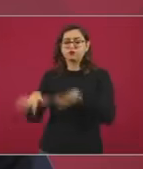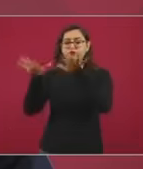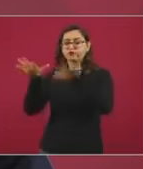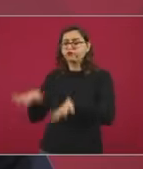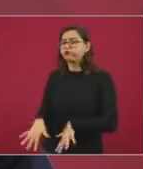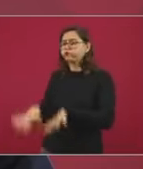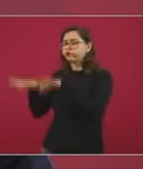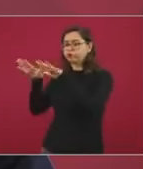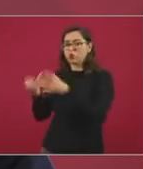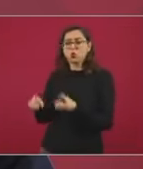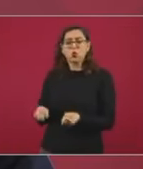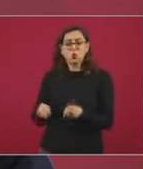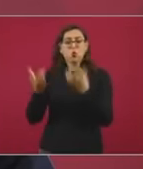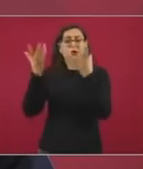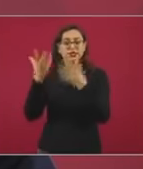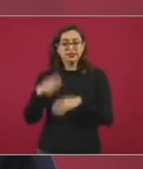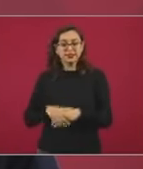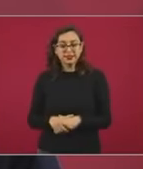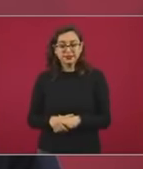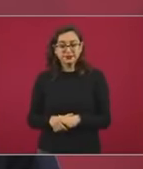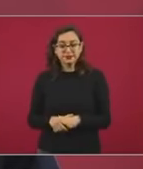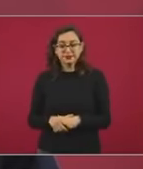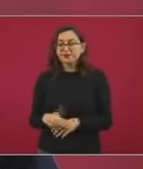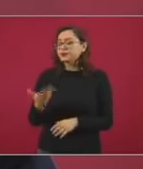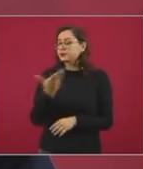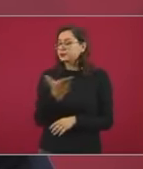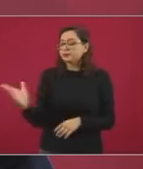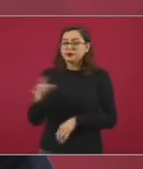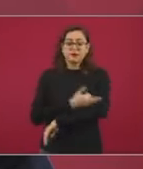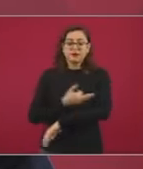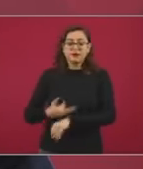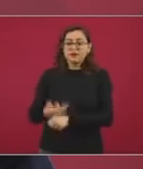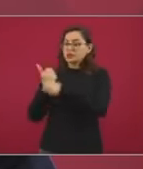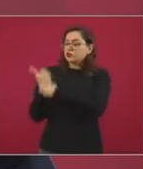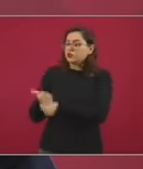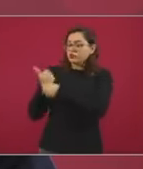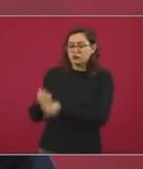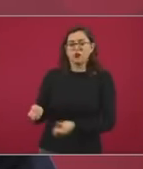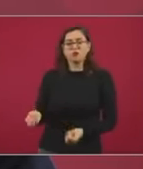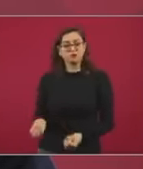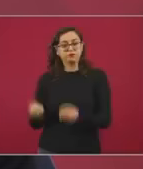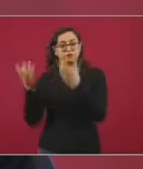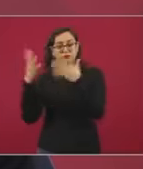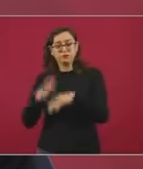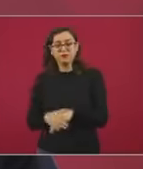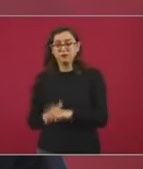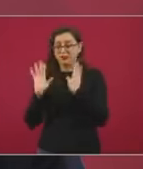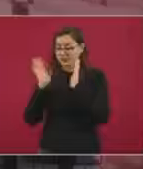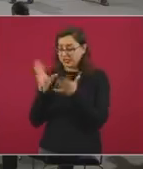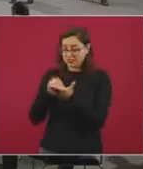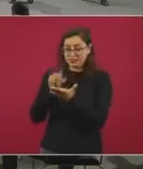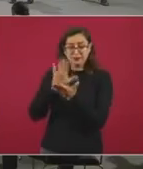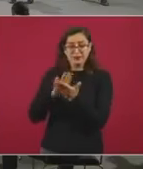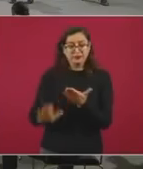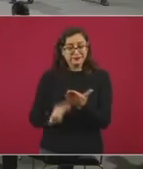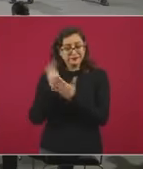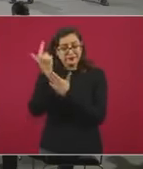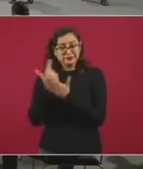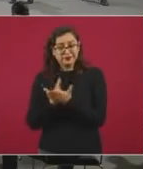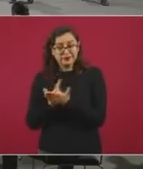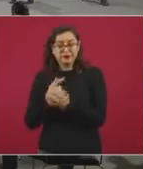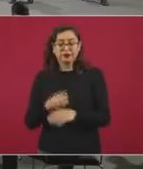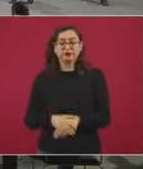inundadas, todas las familias que fueron afectadas. Hice el compromiso